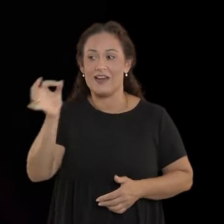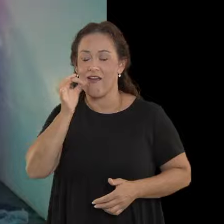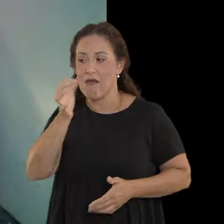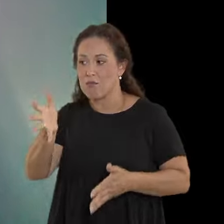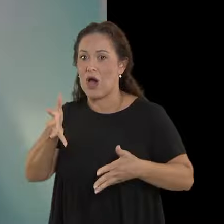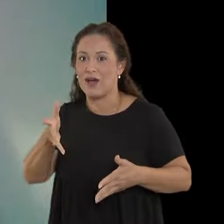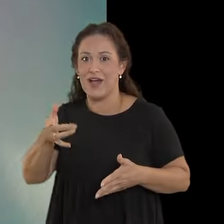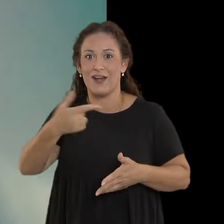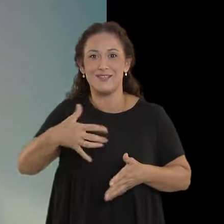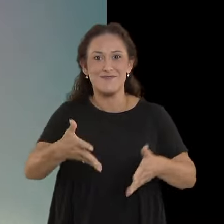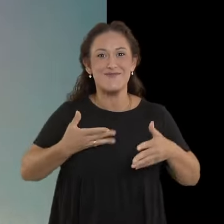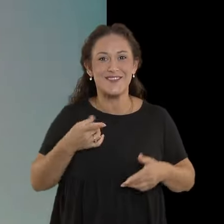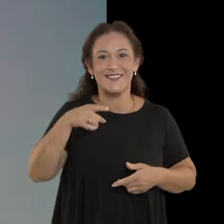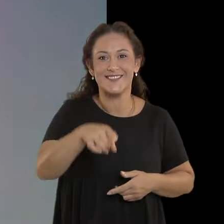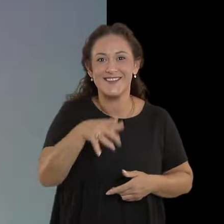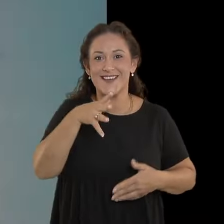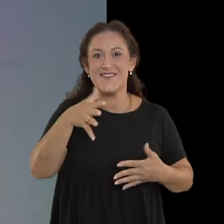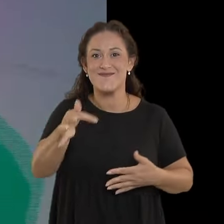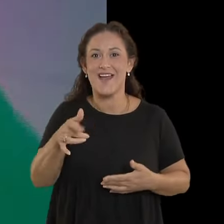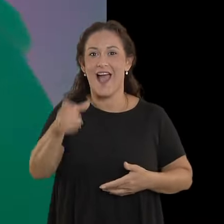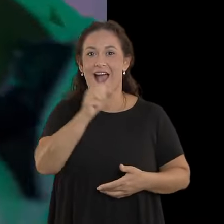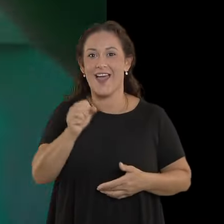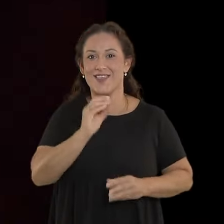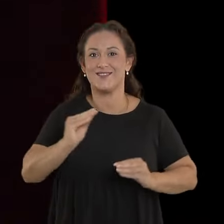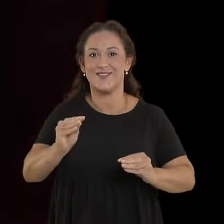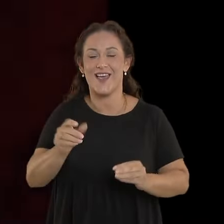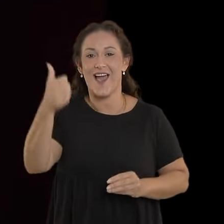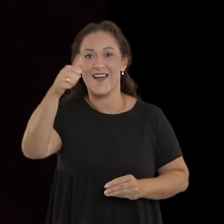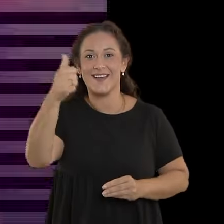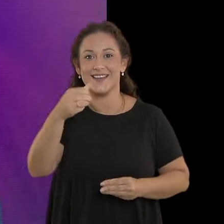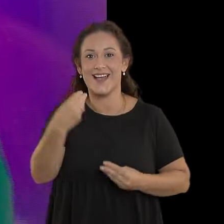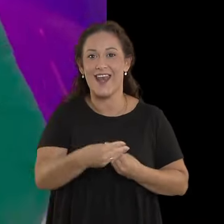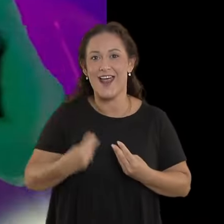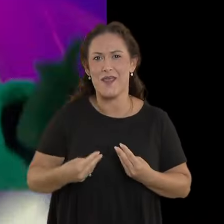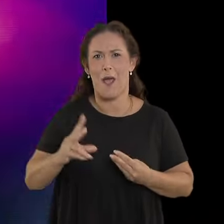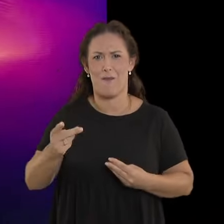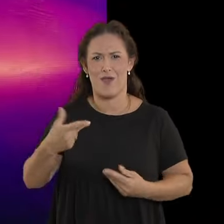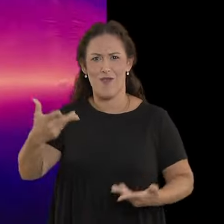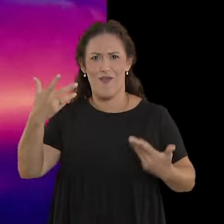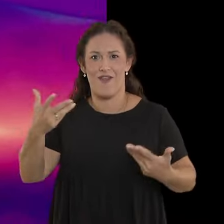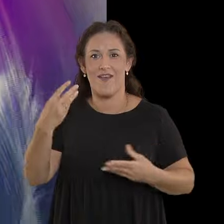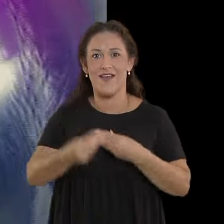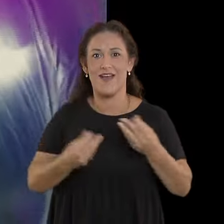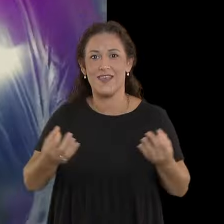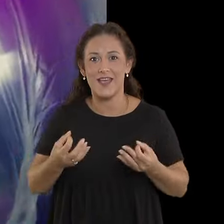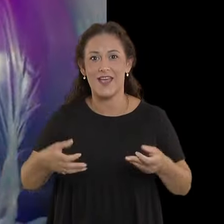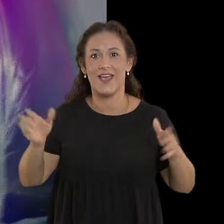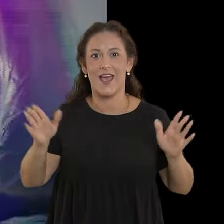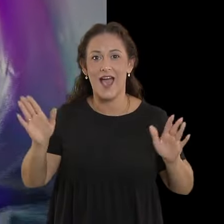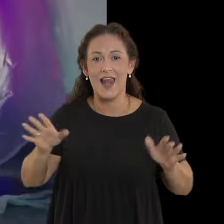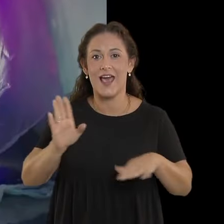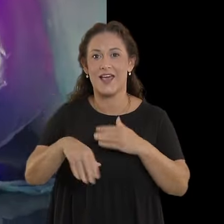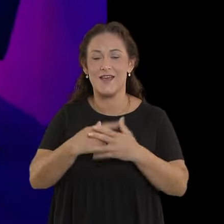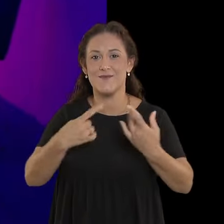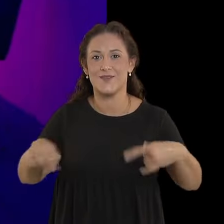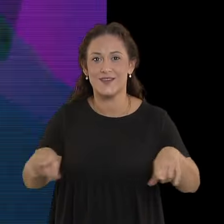tanto tú como ese estreno que te has sacado de la manga. El cantante gran canario hace honor a su apellido y despliega las alas hacia la